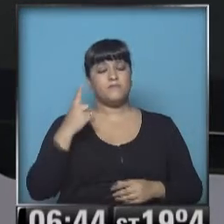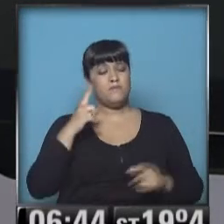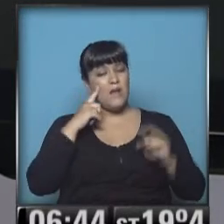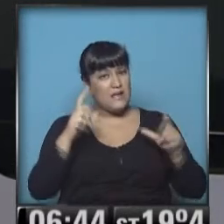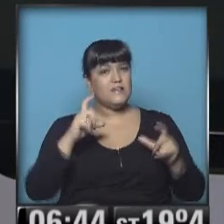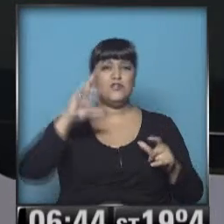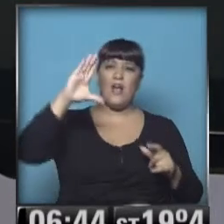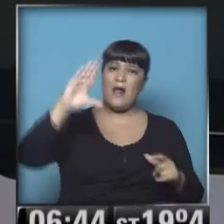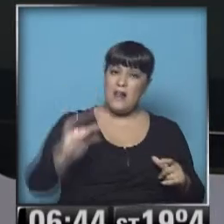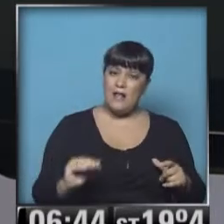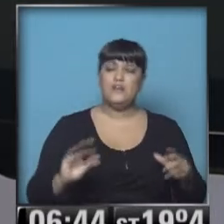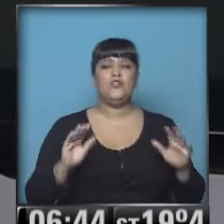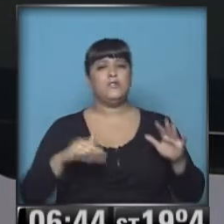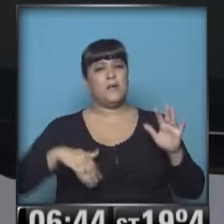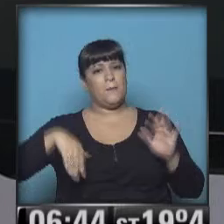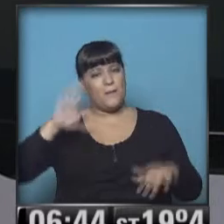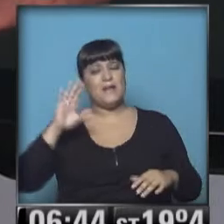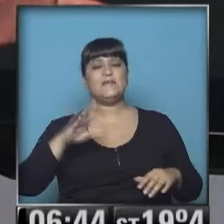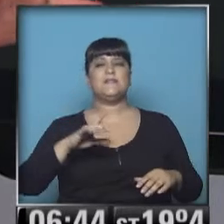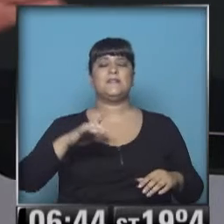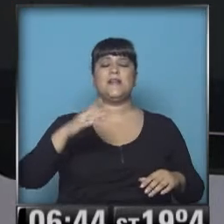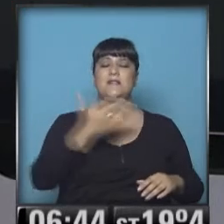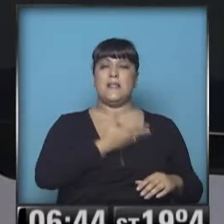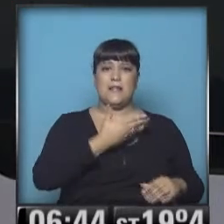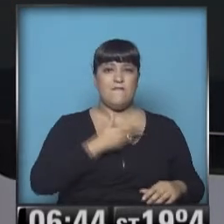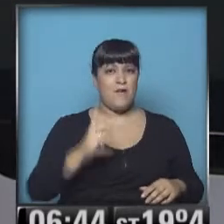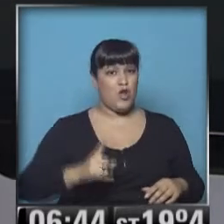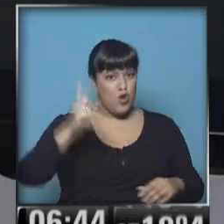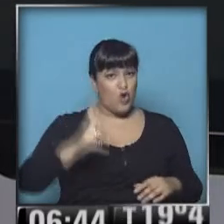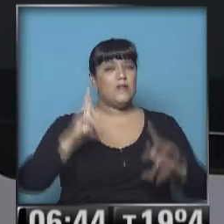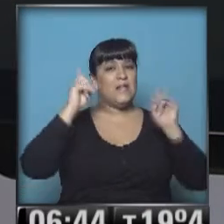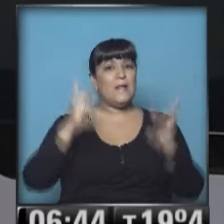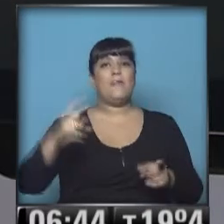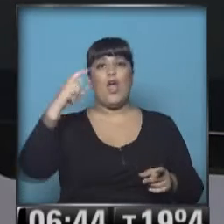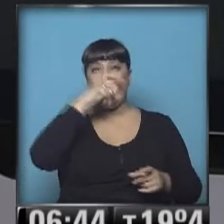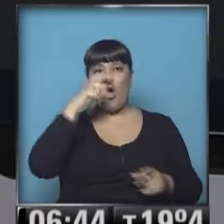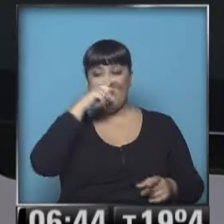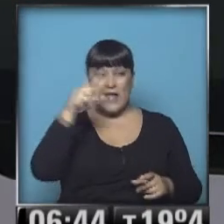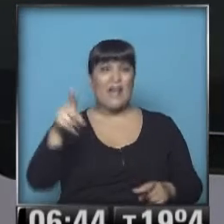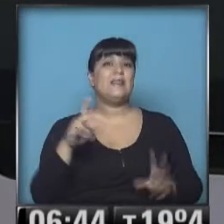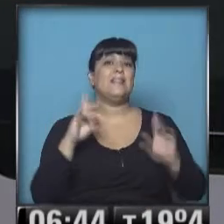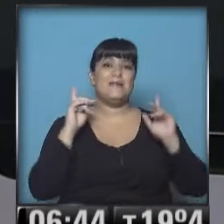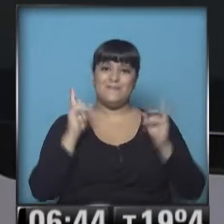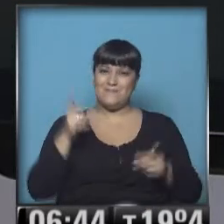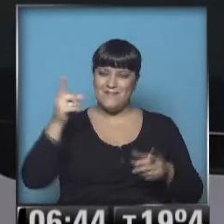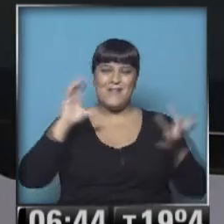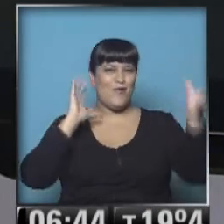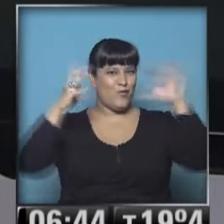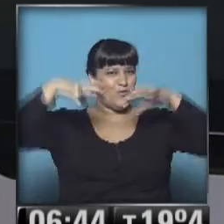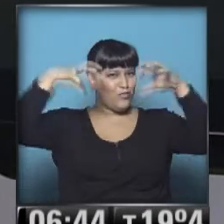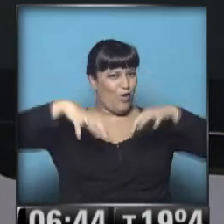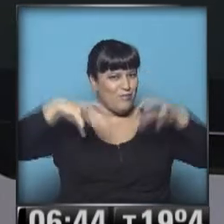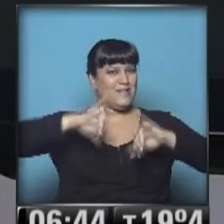la noche, especialmente en el norte de Santa Fe. Y Corrientes tenía ahí, ¿eh?, una nube de tormenta,